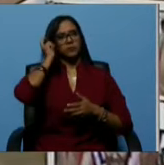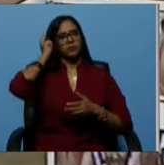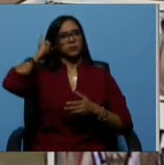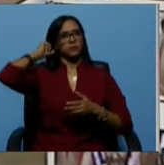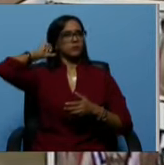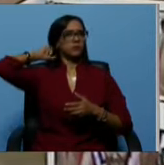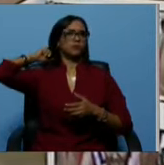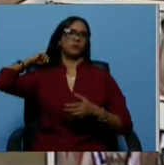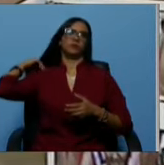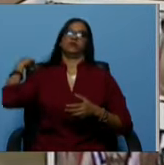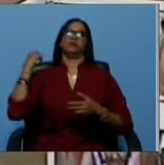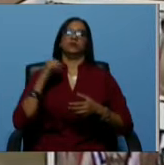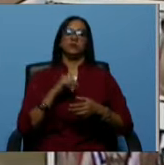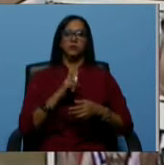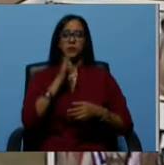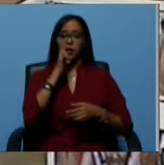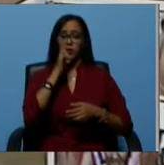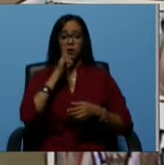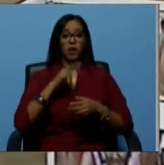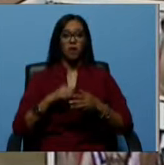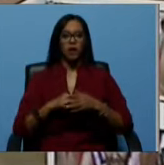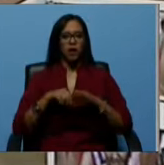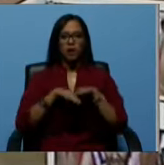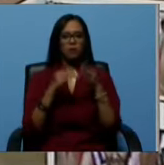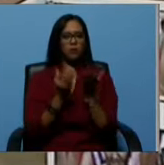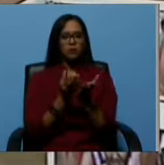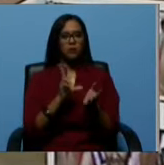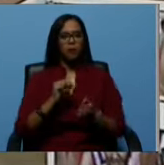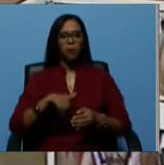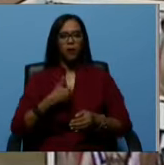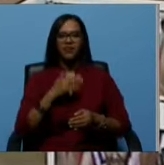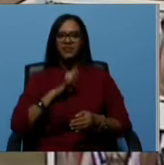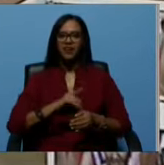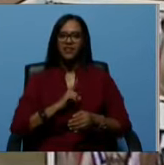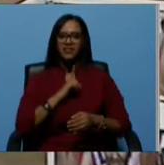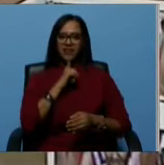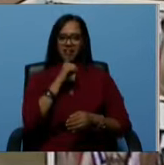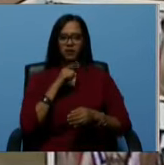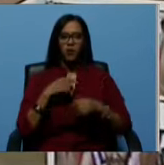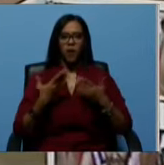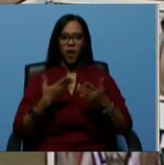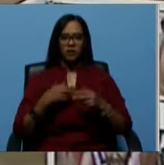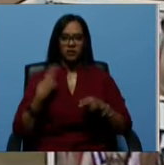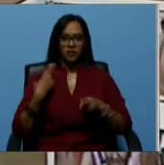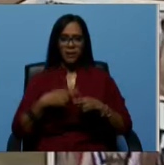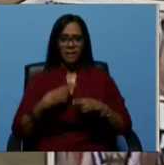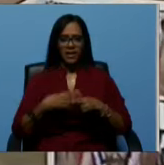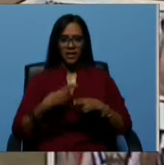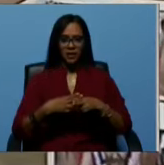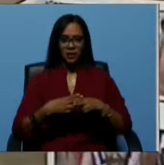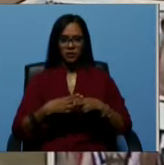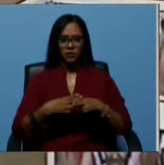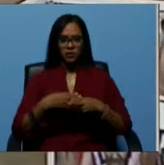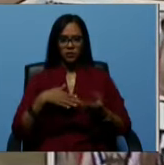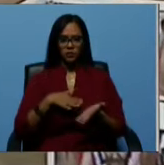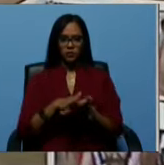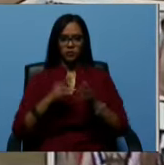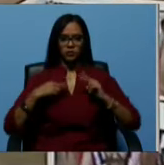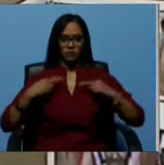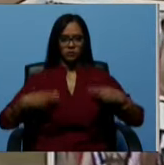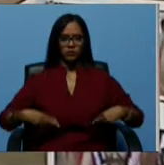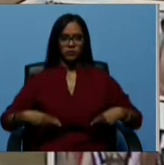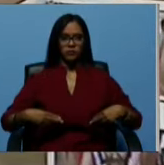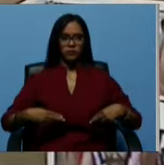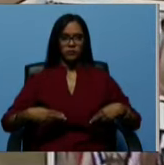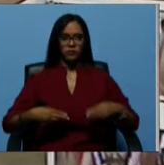Terrible, terrible. El mundo no puede estar en silencio cuando esa amenaza se cierne sobre la humanidad.